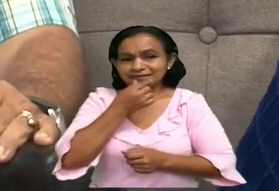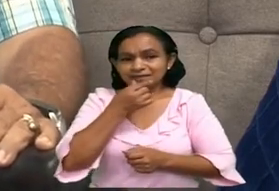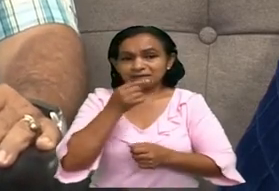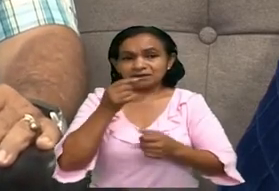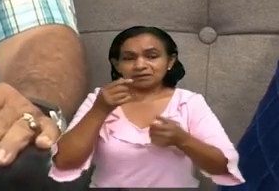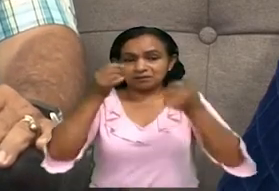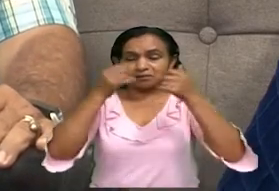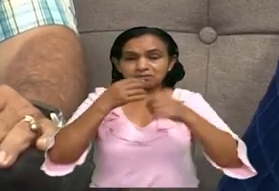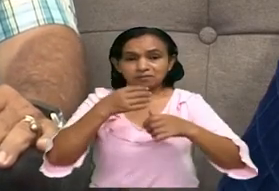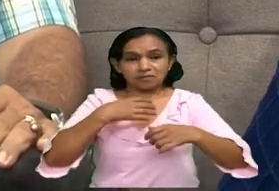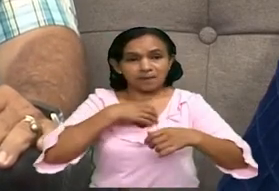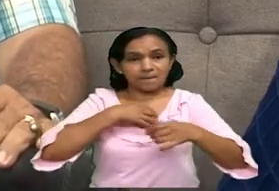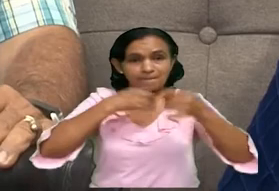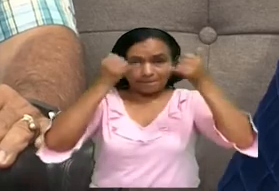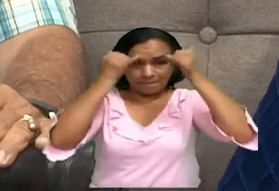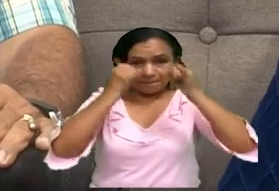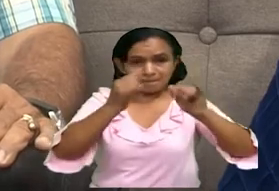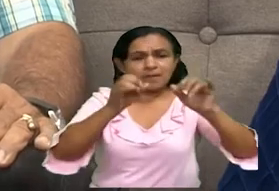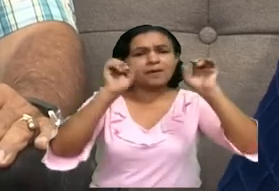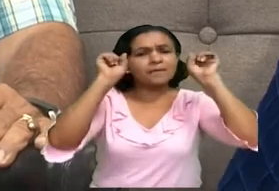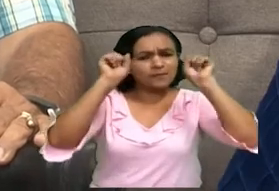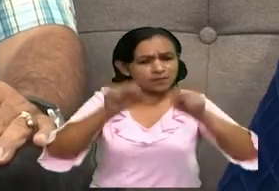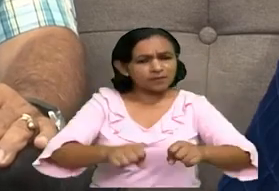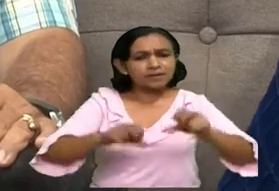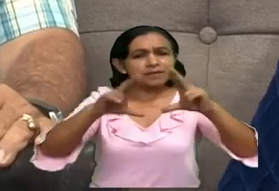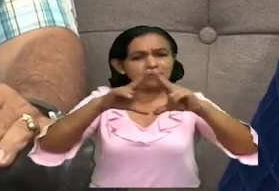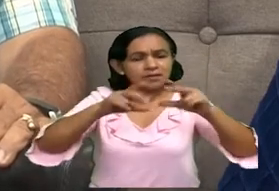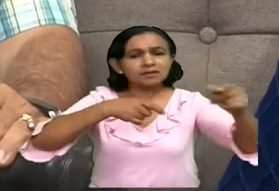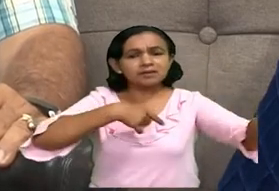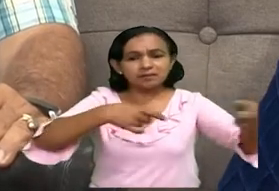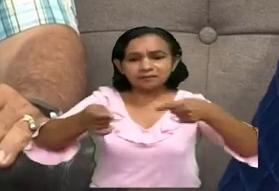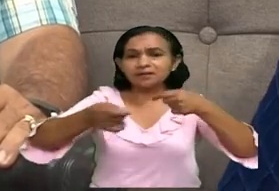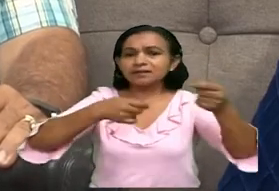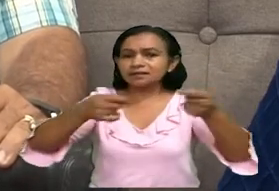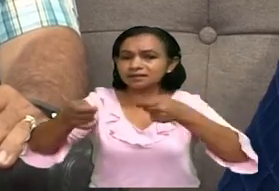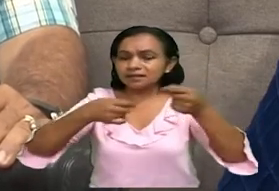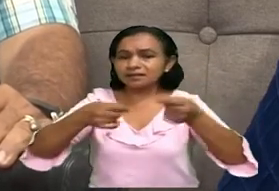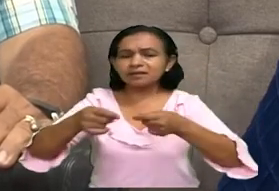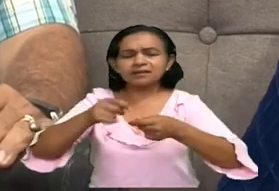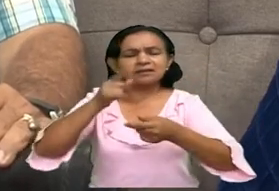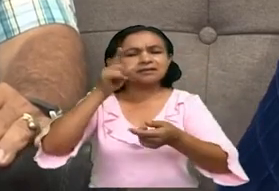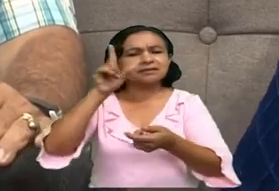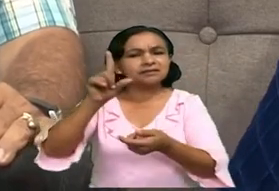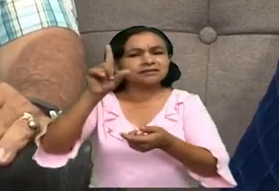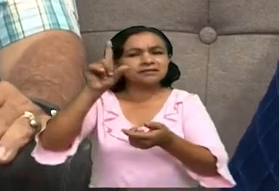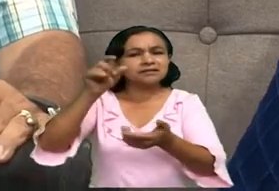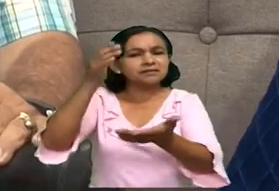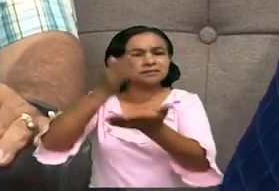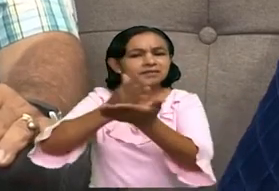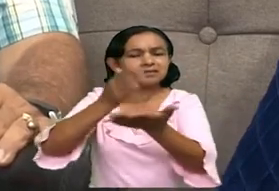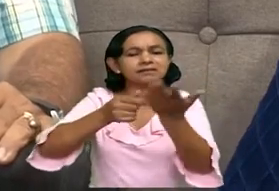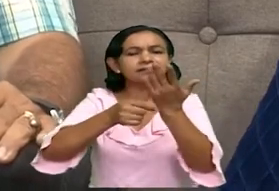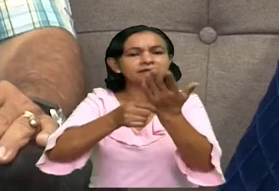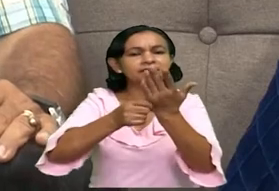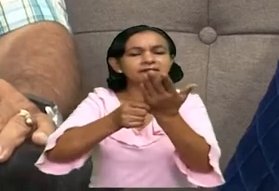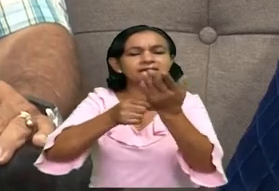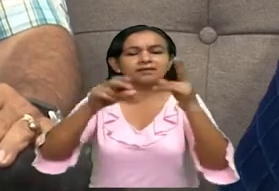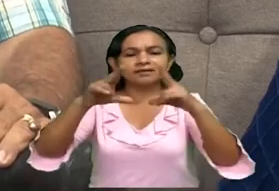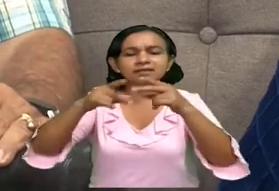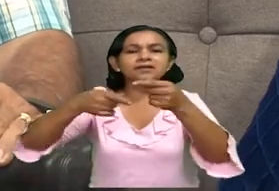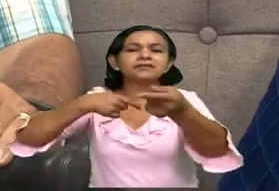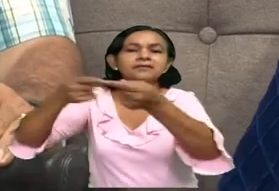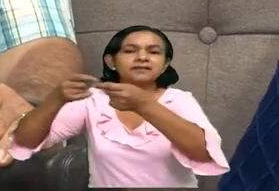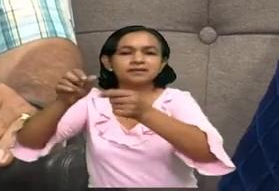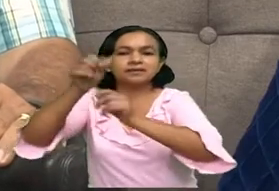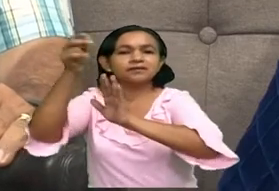ganaderos. Nosotros tenemos capacidad de abastecer 10 veces la demanda nacional y exportar